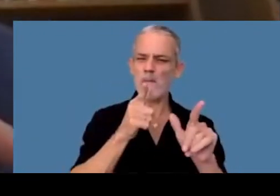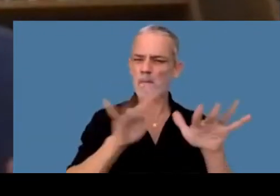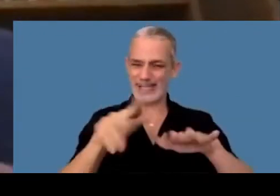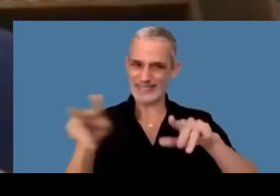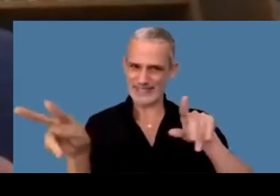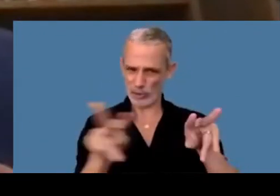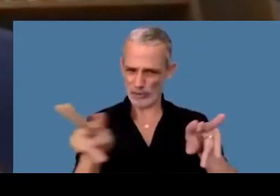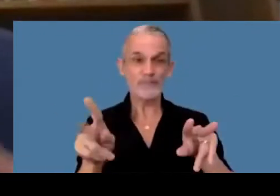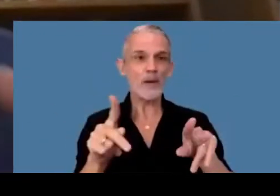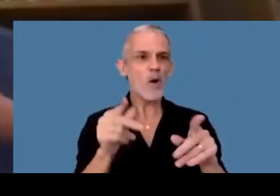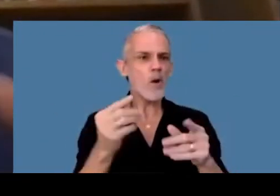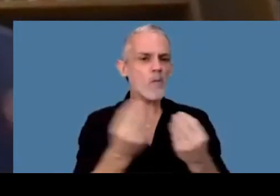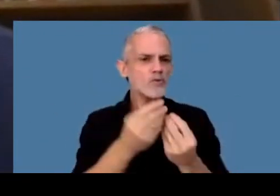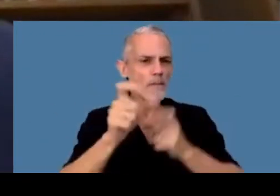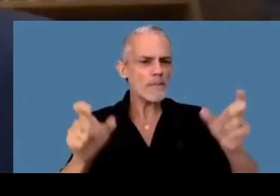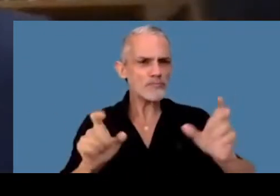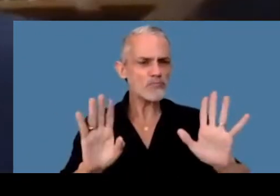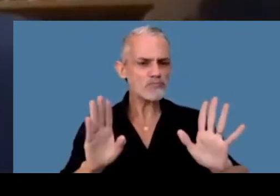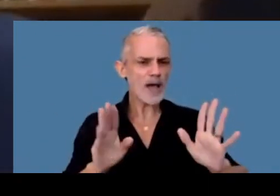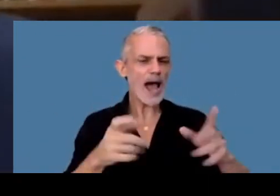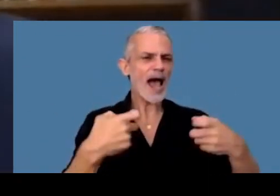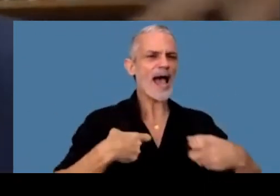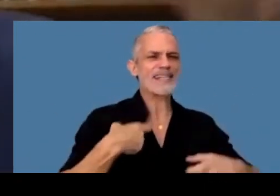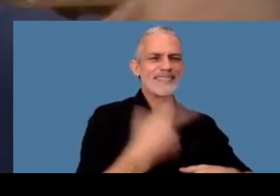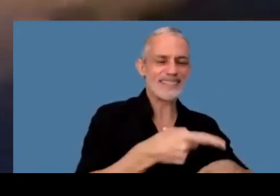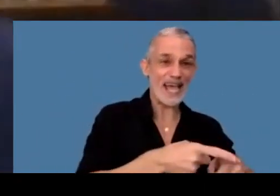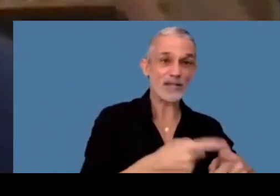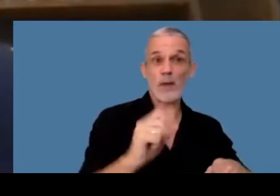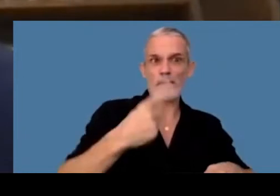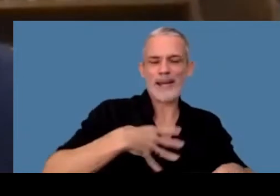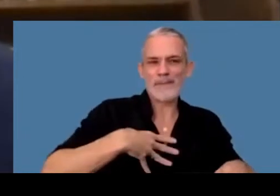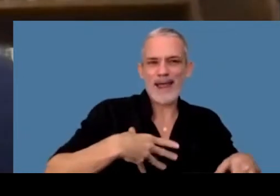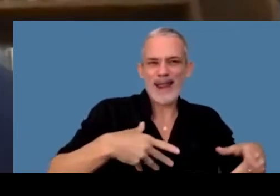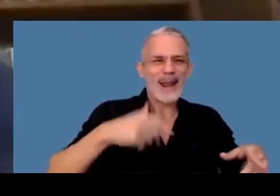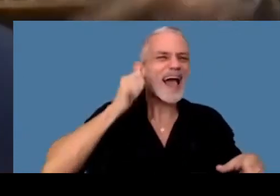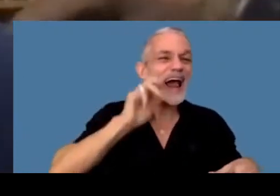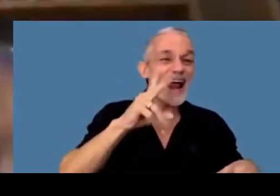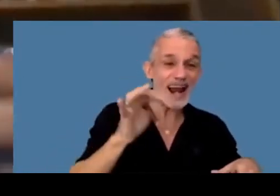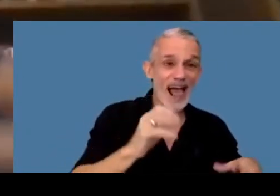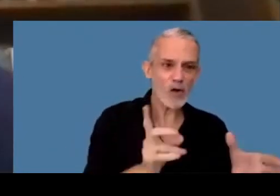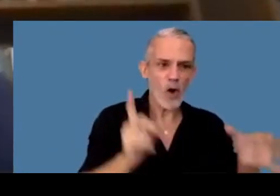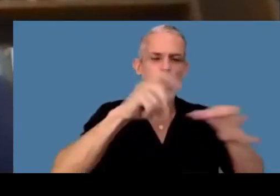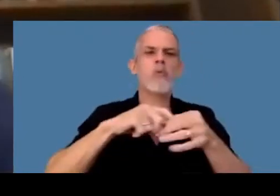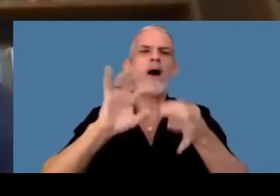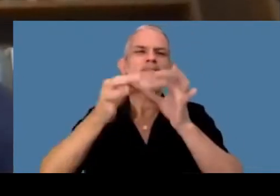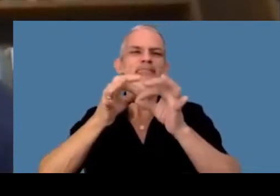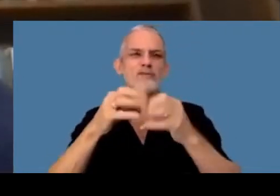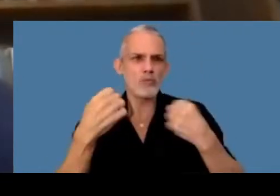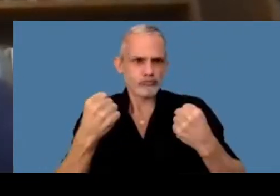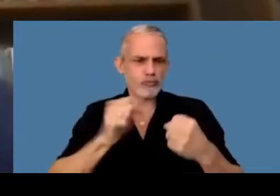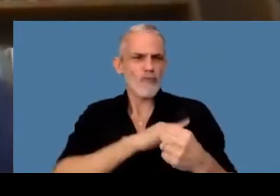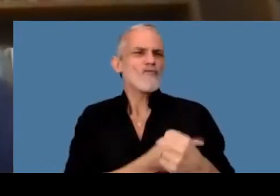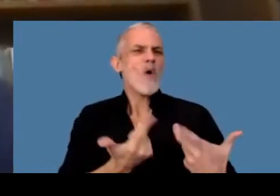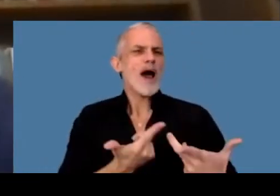muchas organizaciones sindicales de primer grado se nuclean en una federación para tener más fuerza, concentrar el poder en